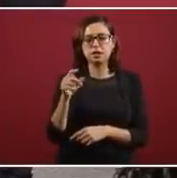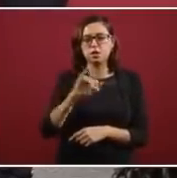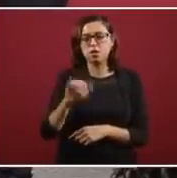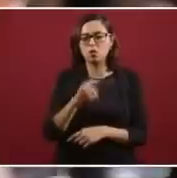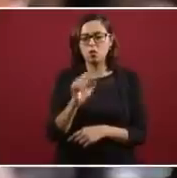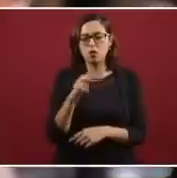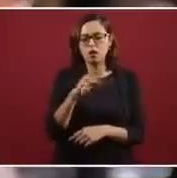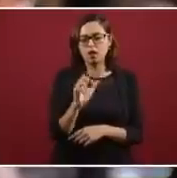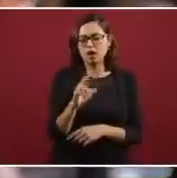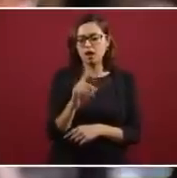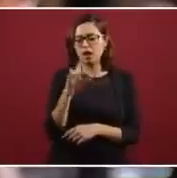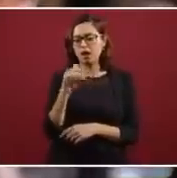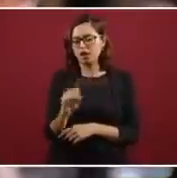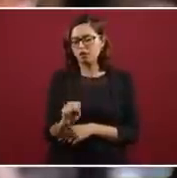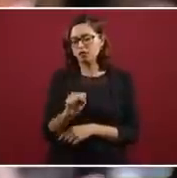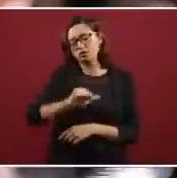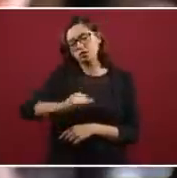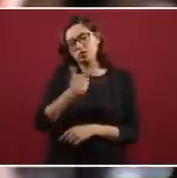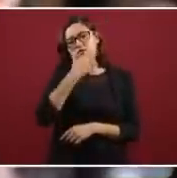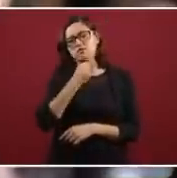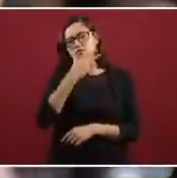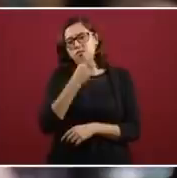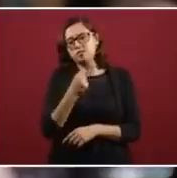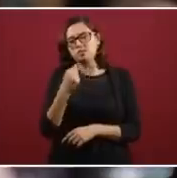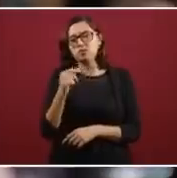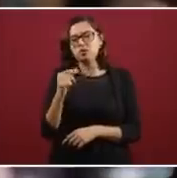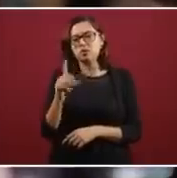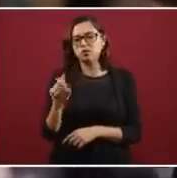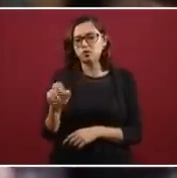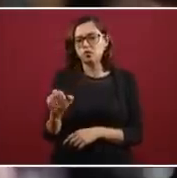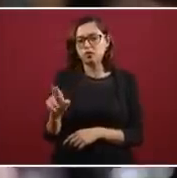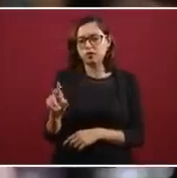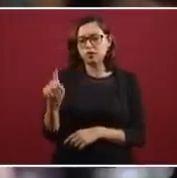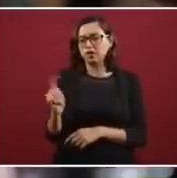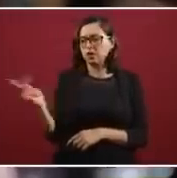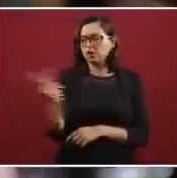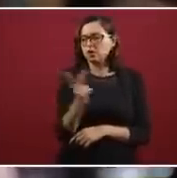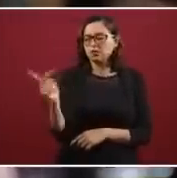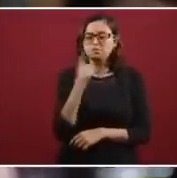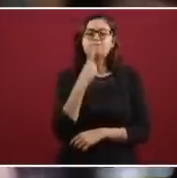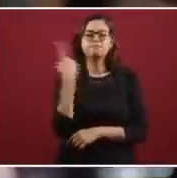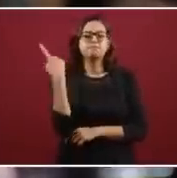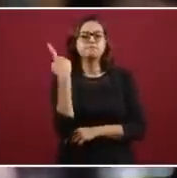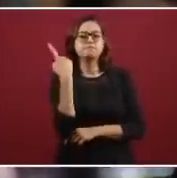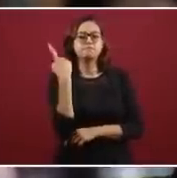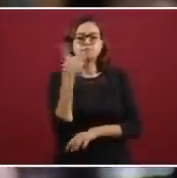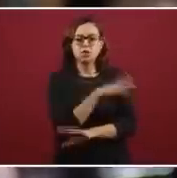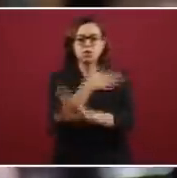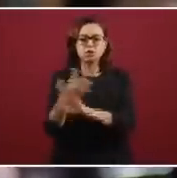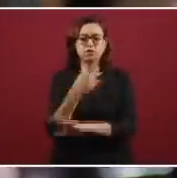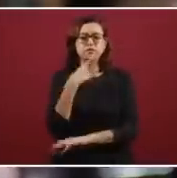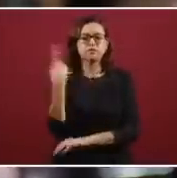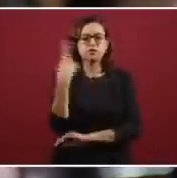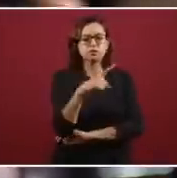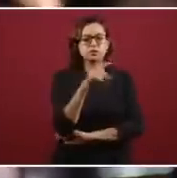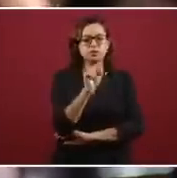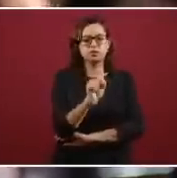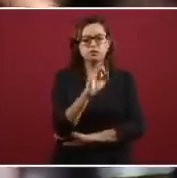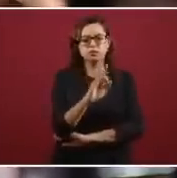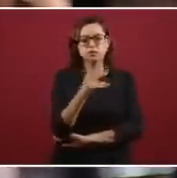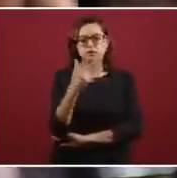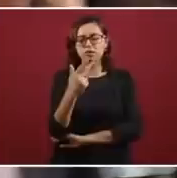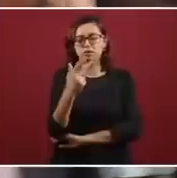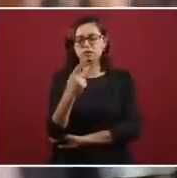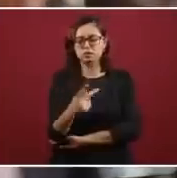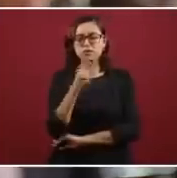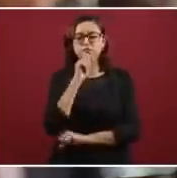Luis Fernando Duarte González, están denunciados ante la Secretaría de la Función Pública y ante la Comisión Nacional de Honestidad y